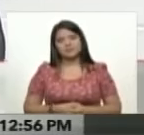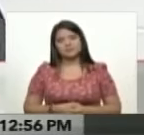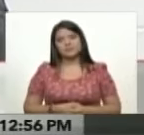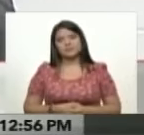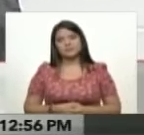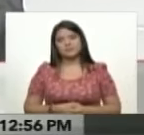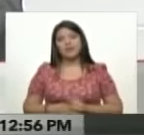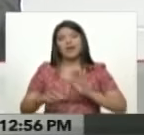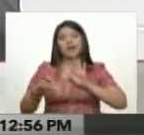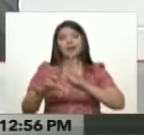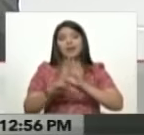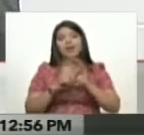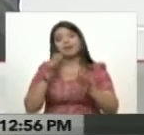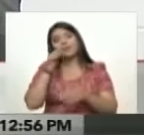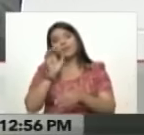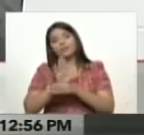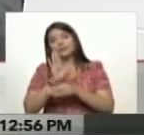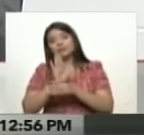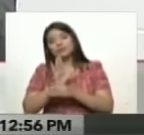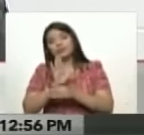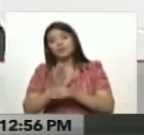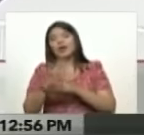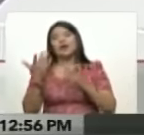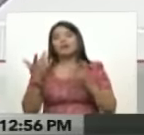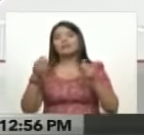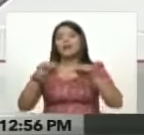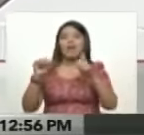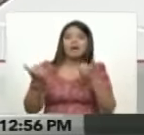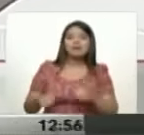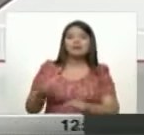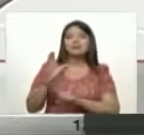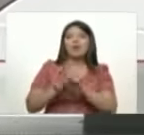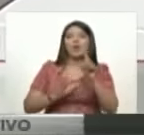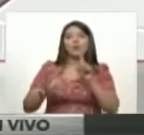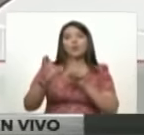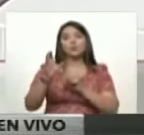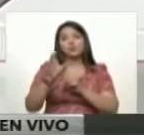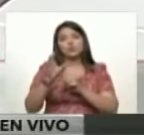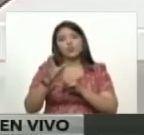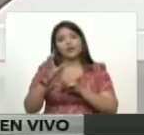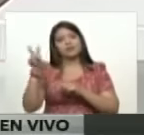Ley de Protección Integral del Artista y el Cultor Nacional,